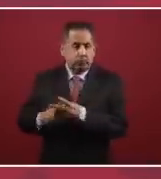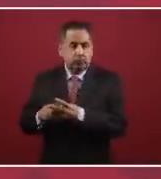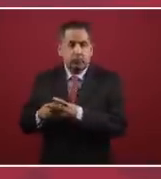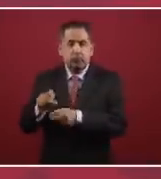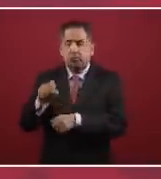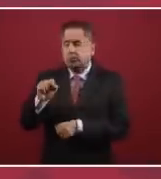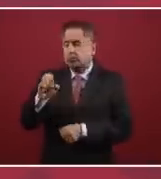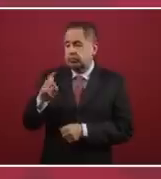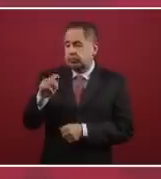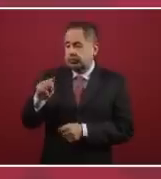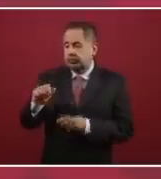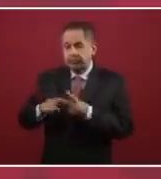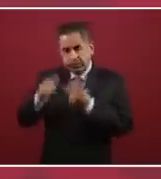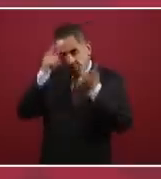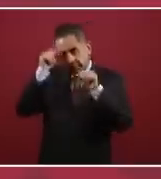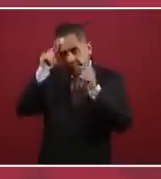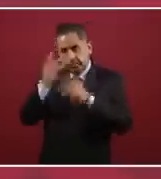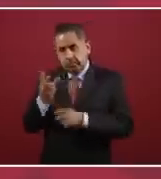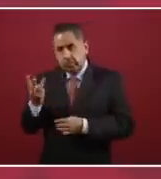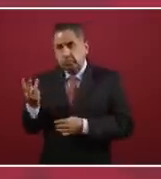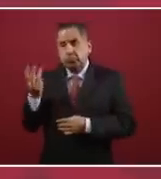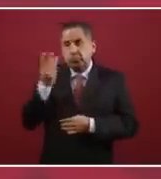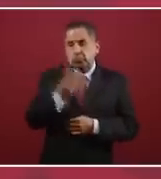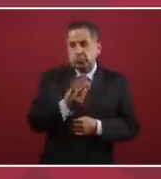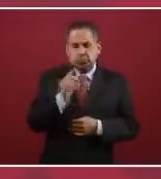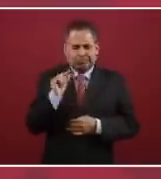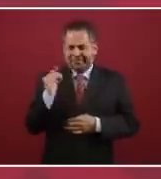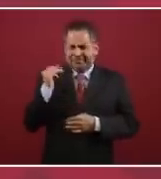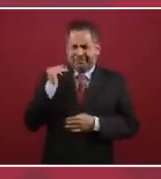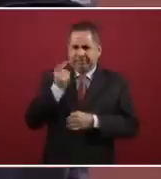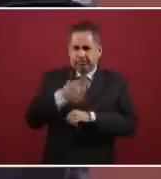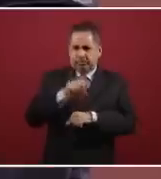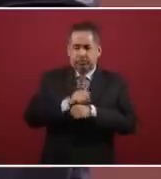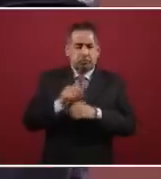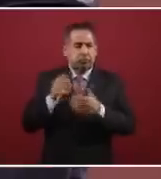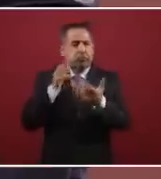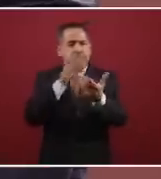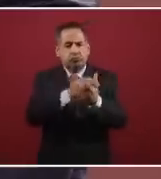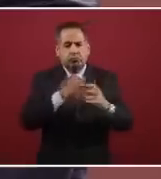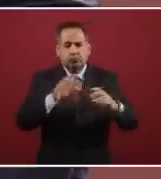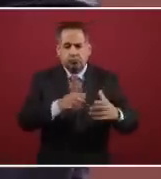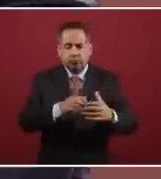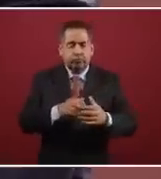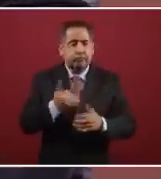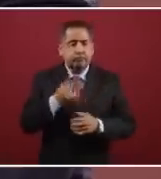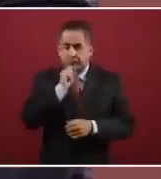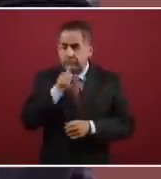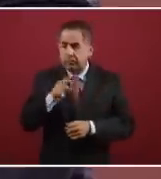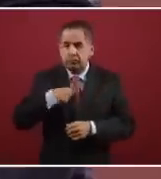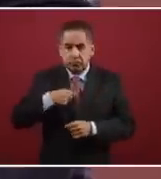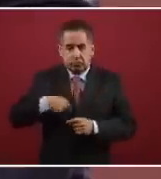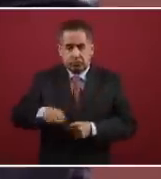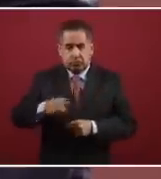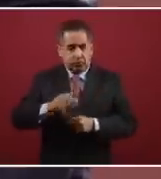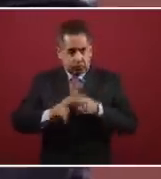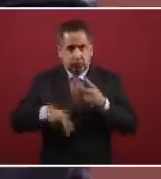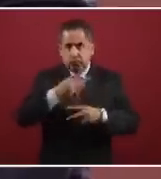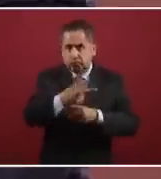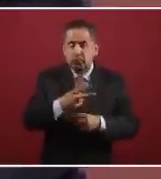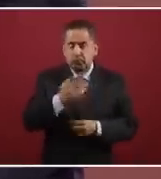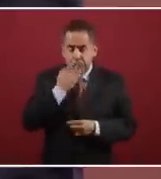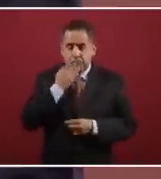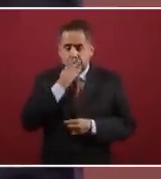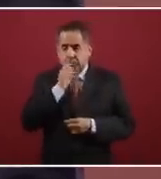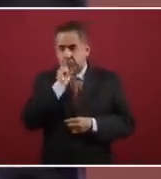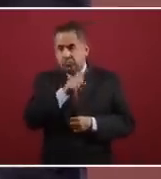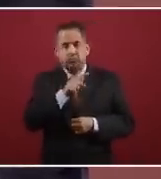Defensa, el secretario de Marina, hace una semana, y yo voy a estar también